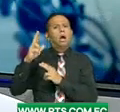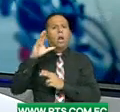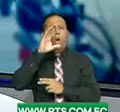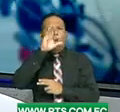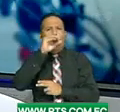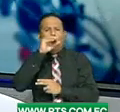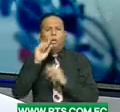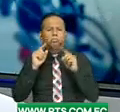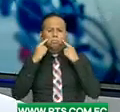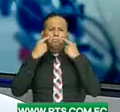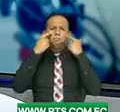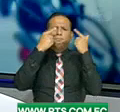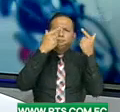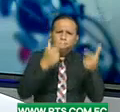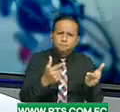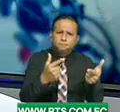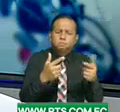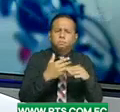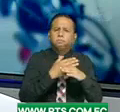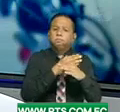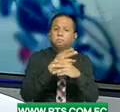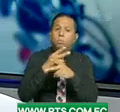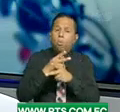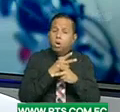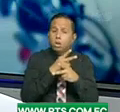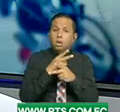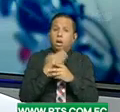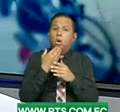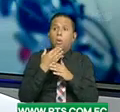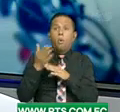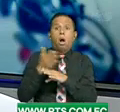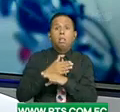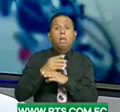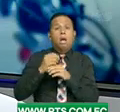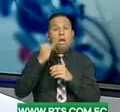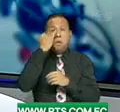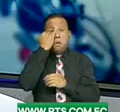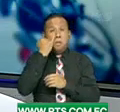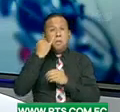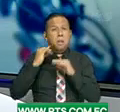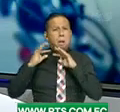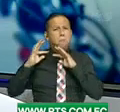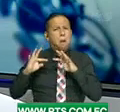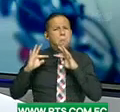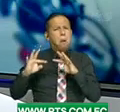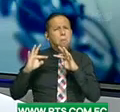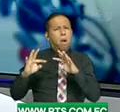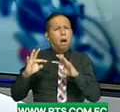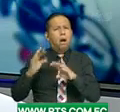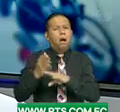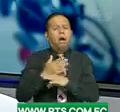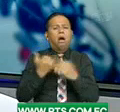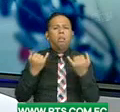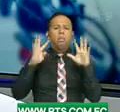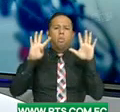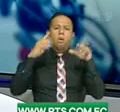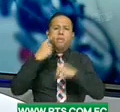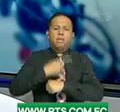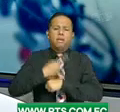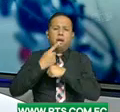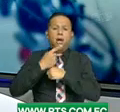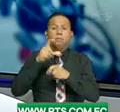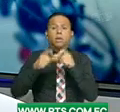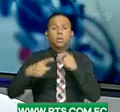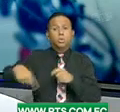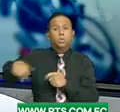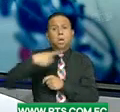vigilantes de la agencia de tránsito como precaución ante el paro indígena que llegó a su noveno día. Los manifestantes exigieron